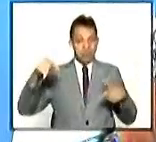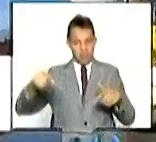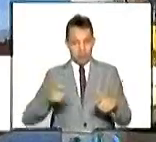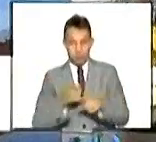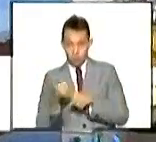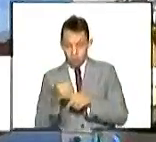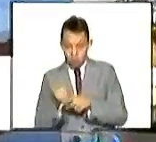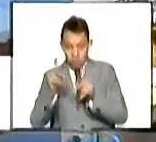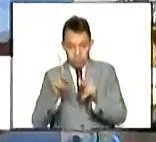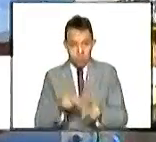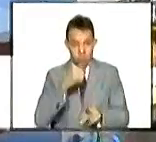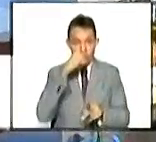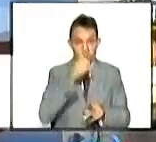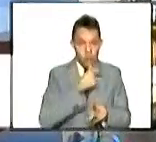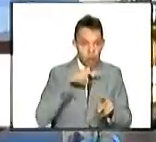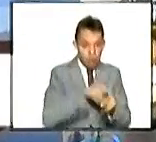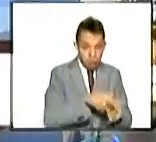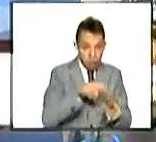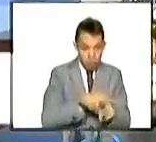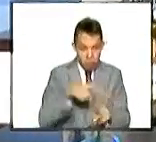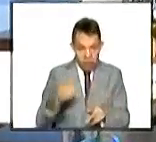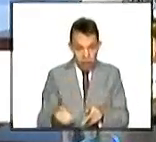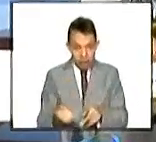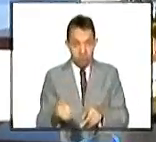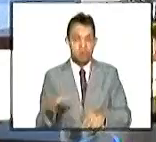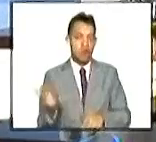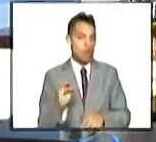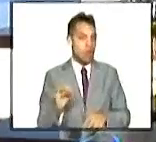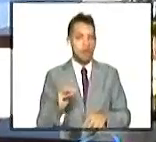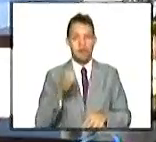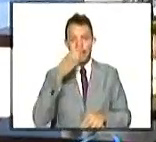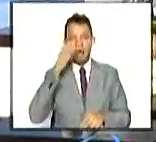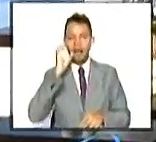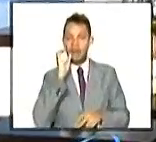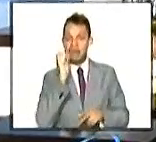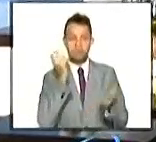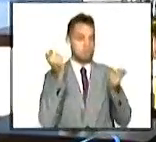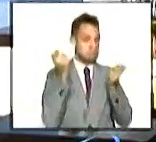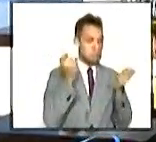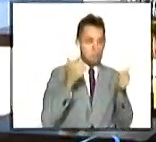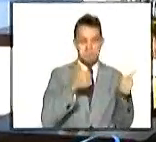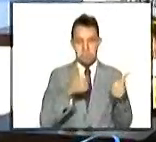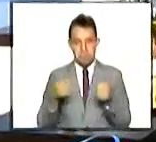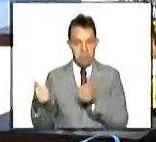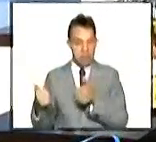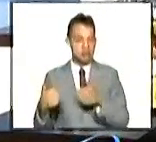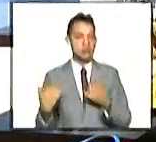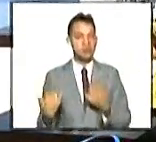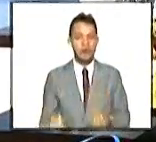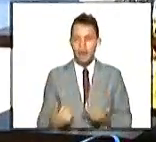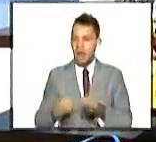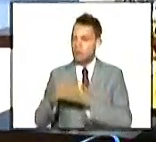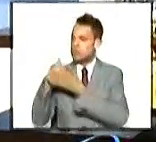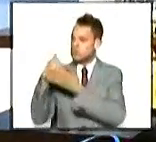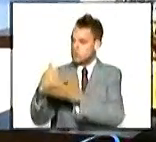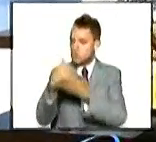desplazada? No, es más bien poca, y las políticas públicas están bien administradas con esta población. ¿Y ustedes reciben ayuda